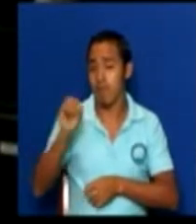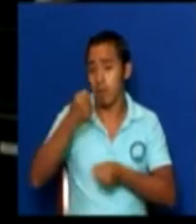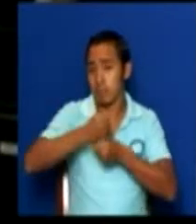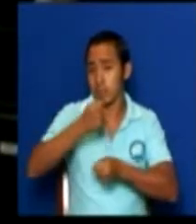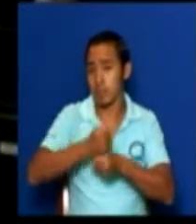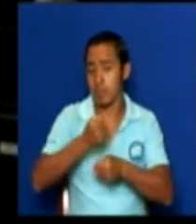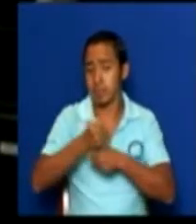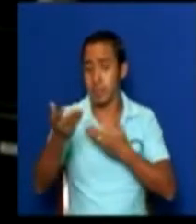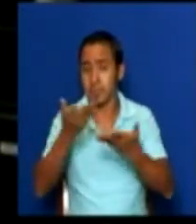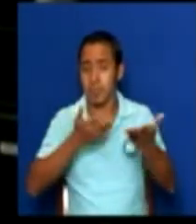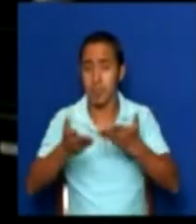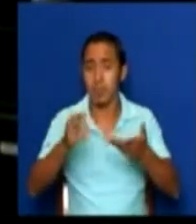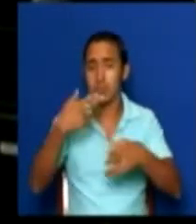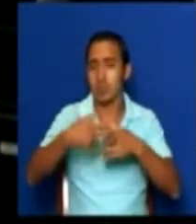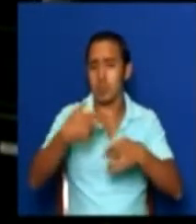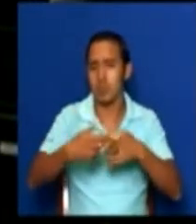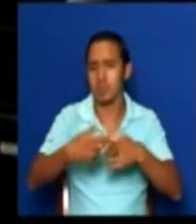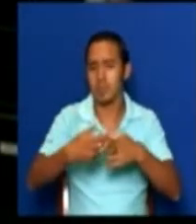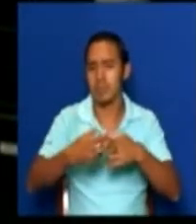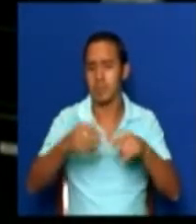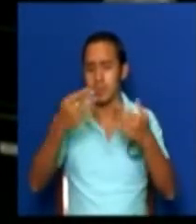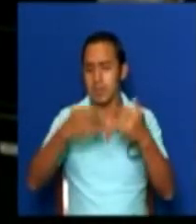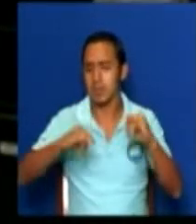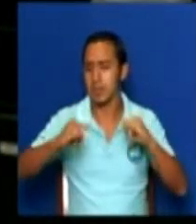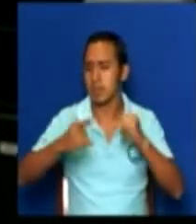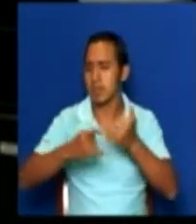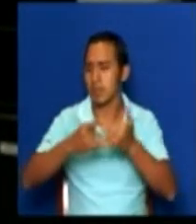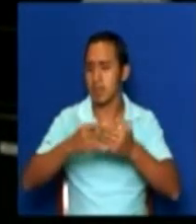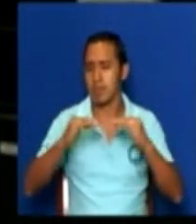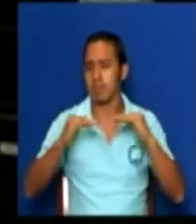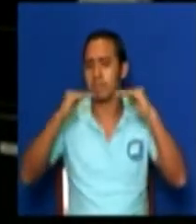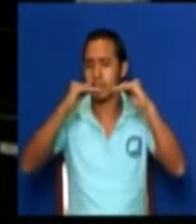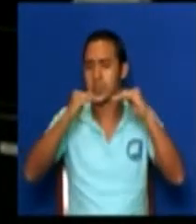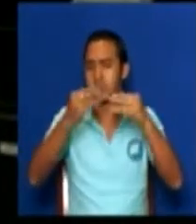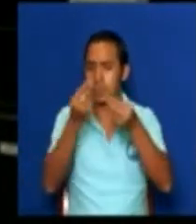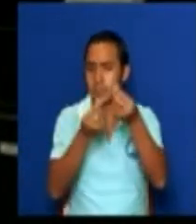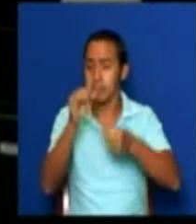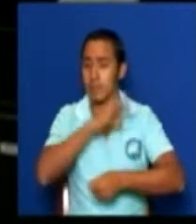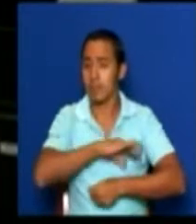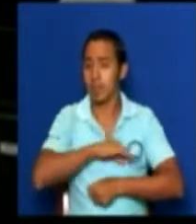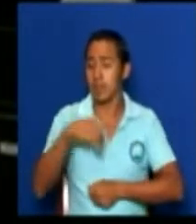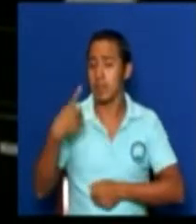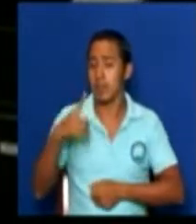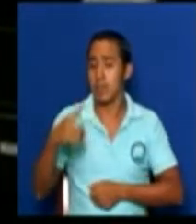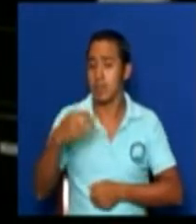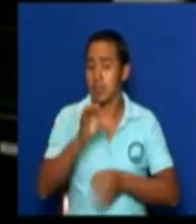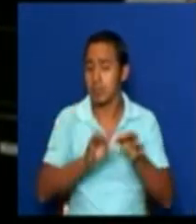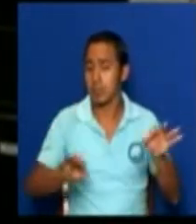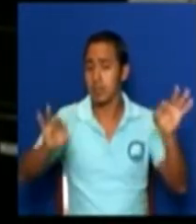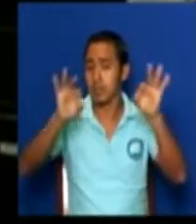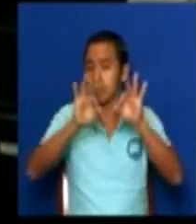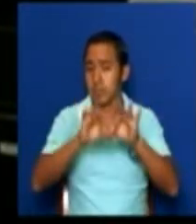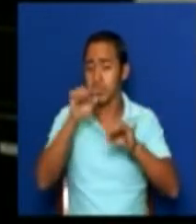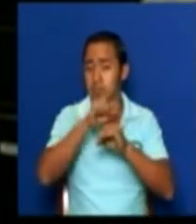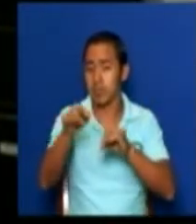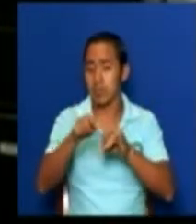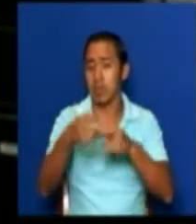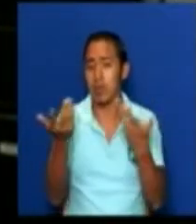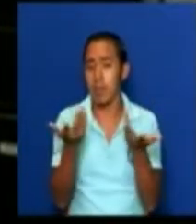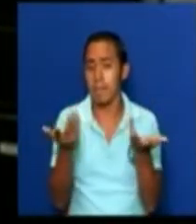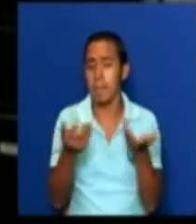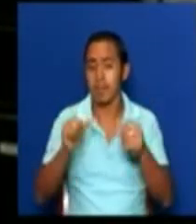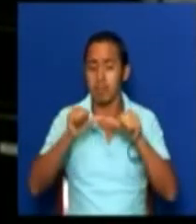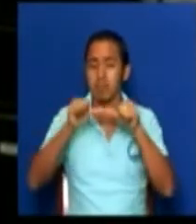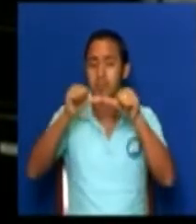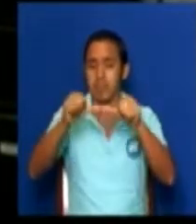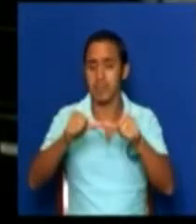de intercambio denominado La Equidad de Remuneración, un derecho fundamental y expresión concreta del